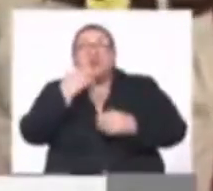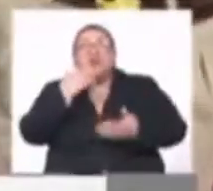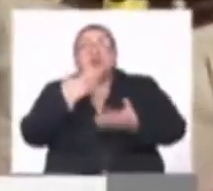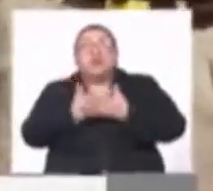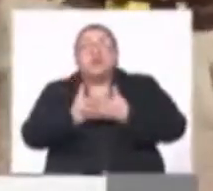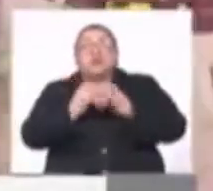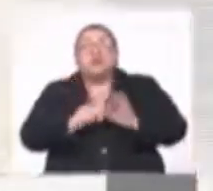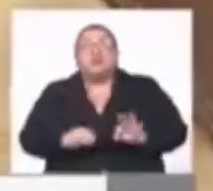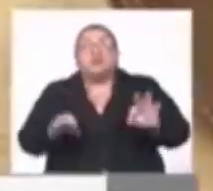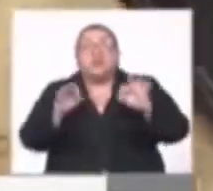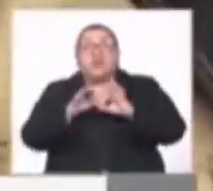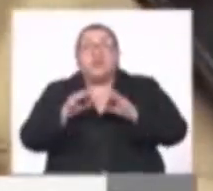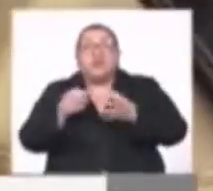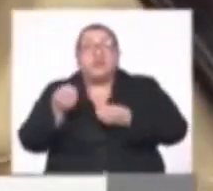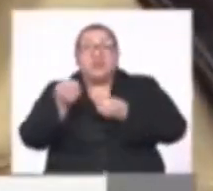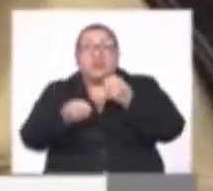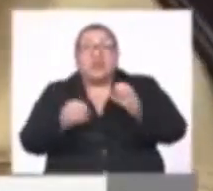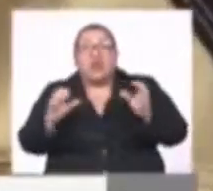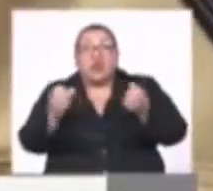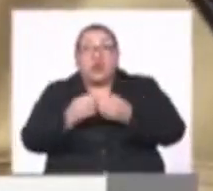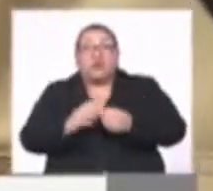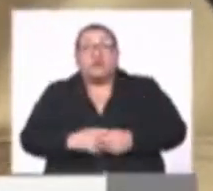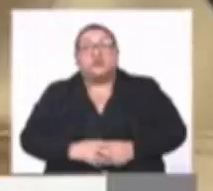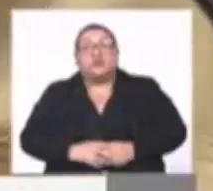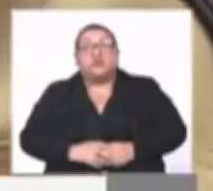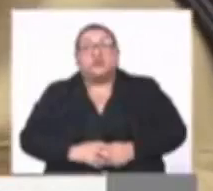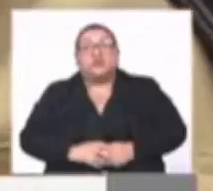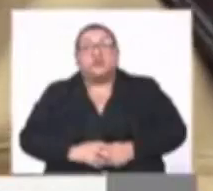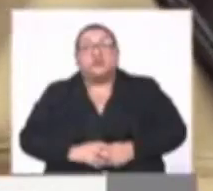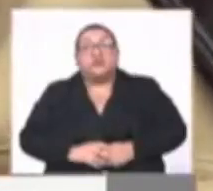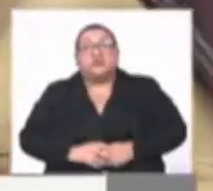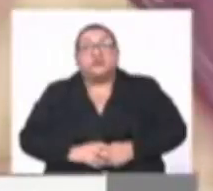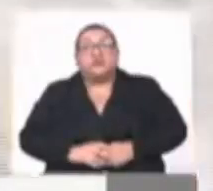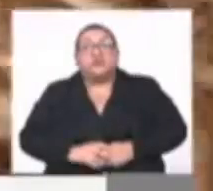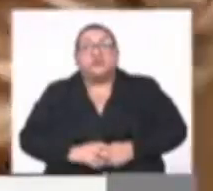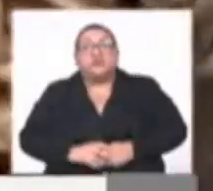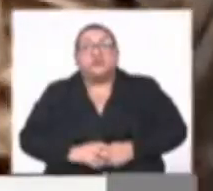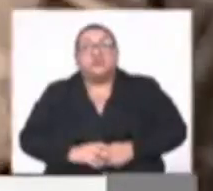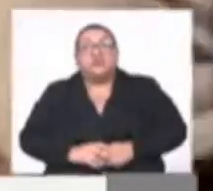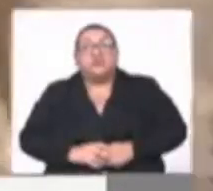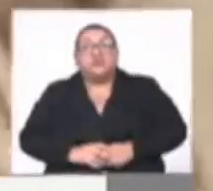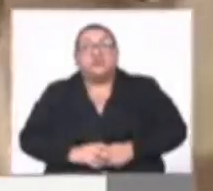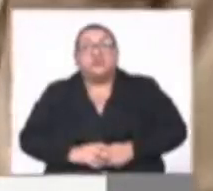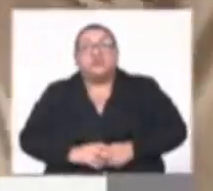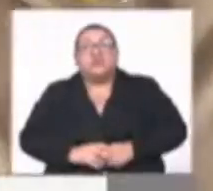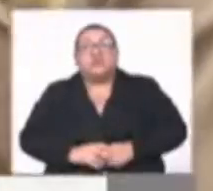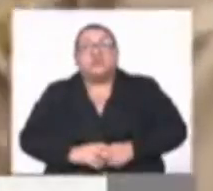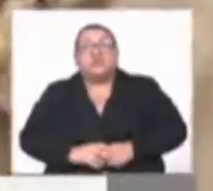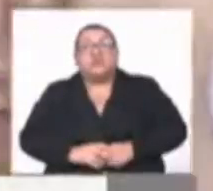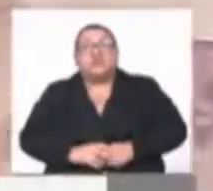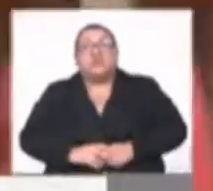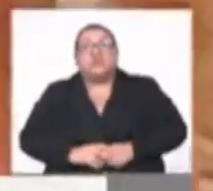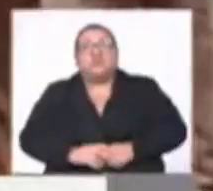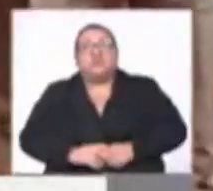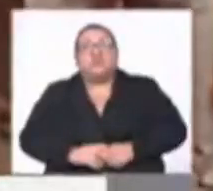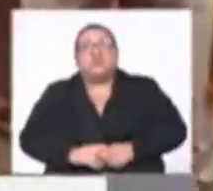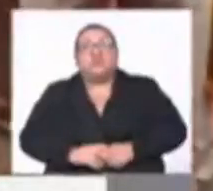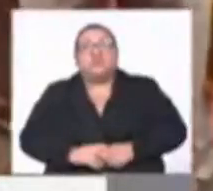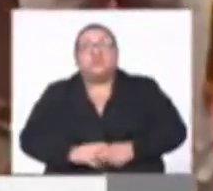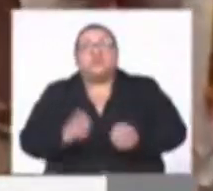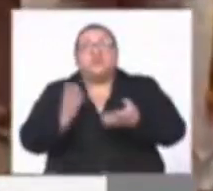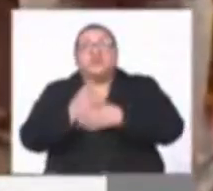agradecieron por el gran aporte que realiza la representación nacional a favor del sector educación. Cabe señalar que la delegación del Colegio Nacional de